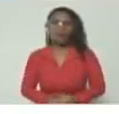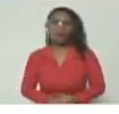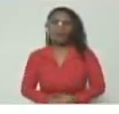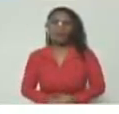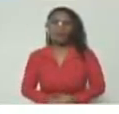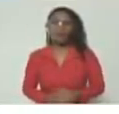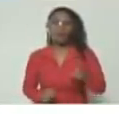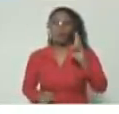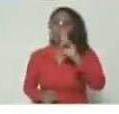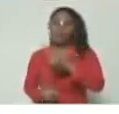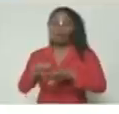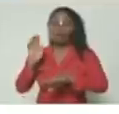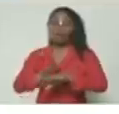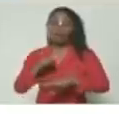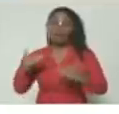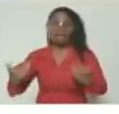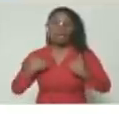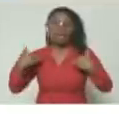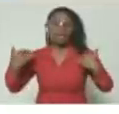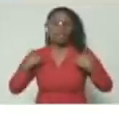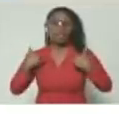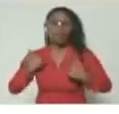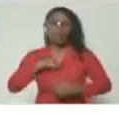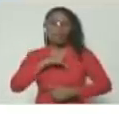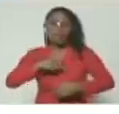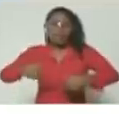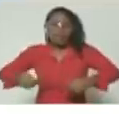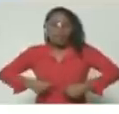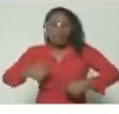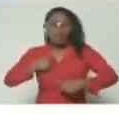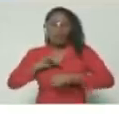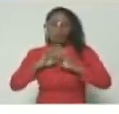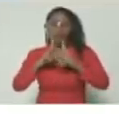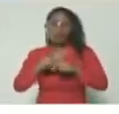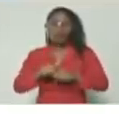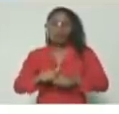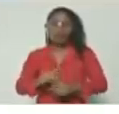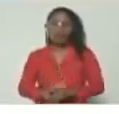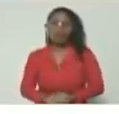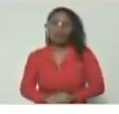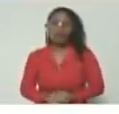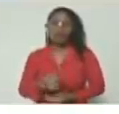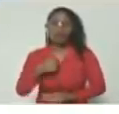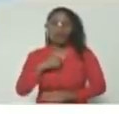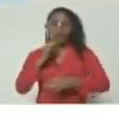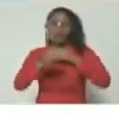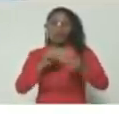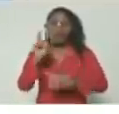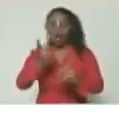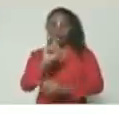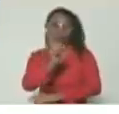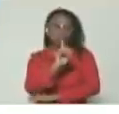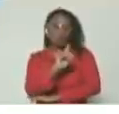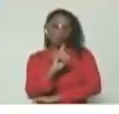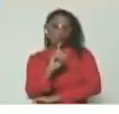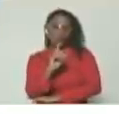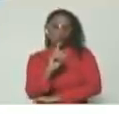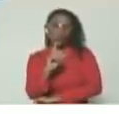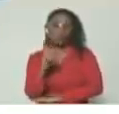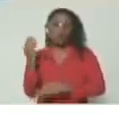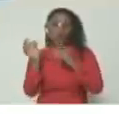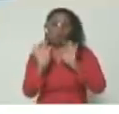Hay que ver lo que nos cuesta a nosotros conseguir. Les voy a contar aquí, pues. A veces no lo hacemos por razones de